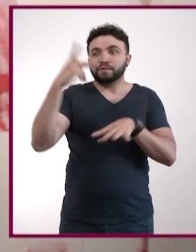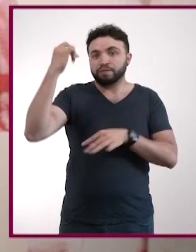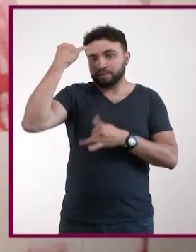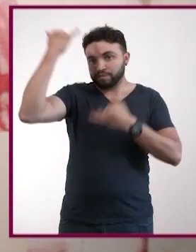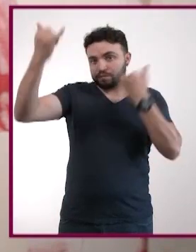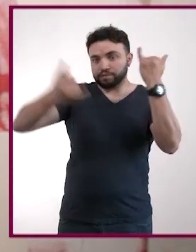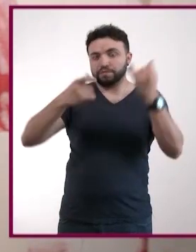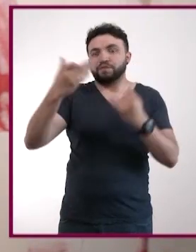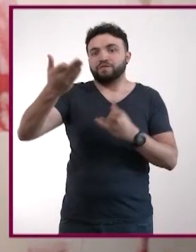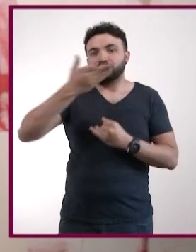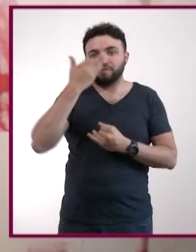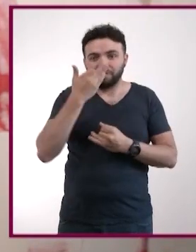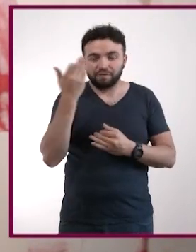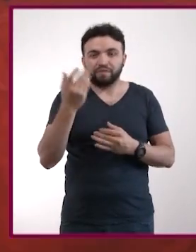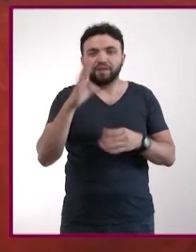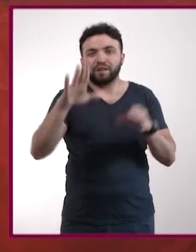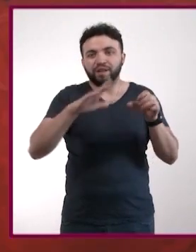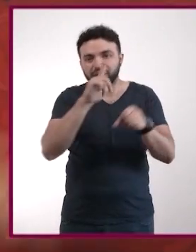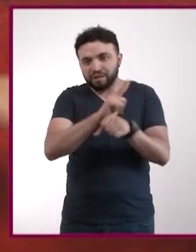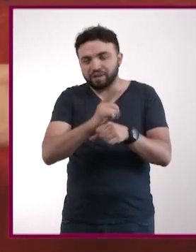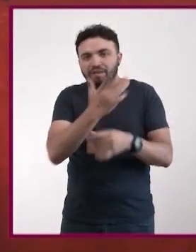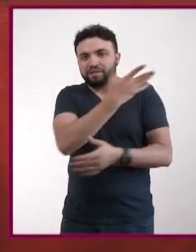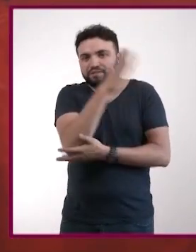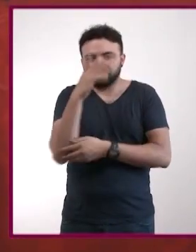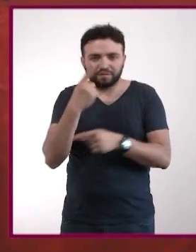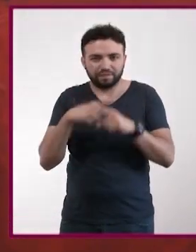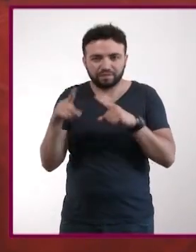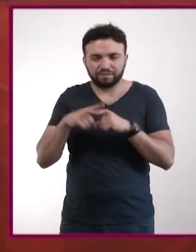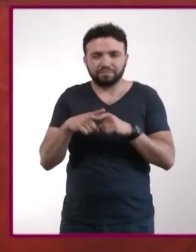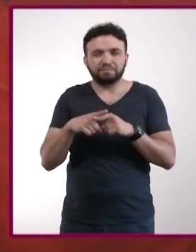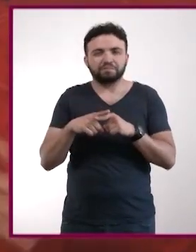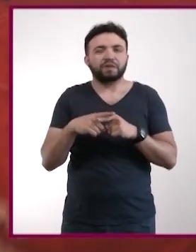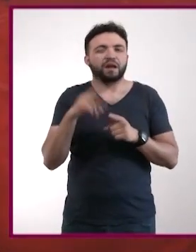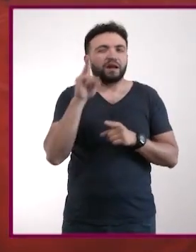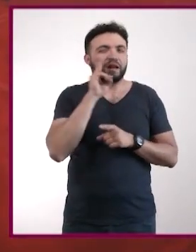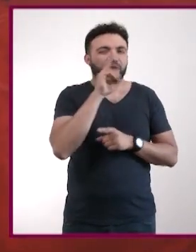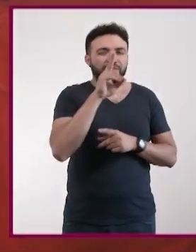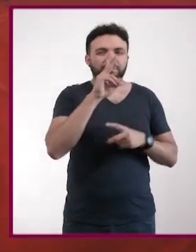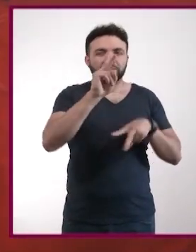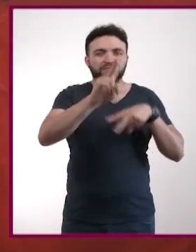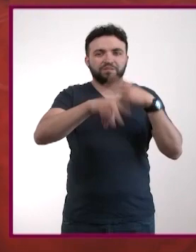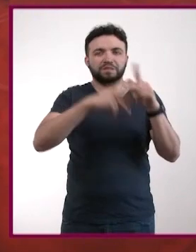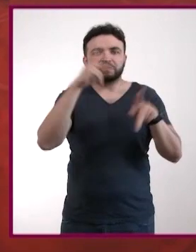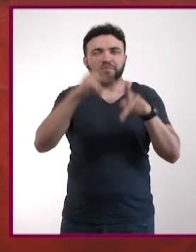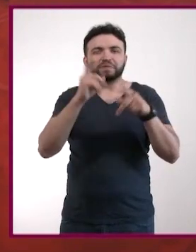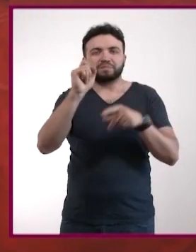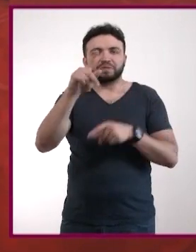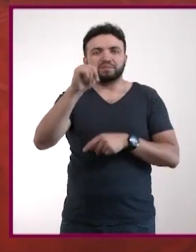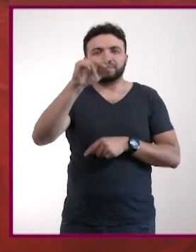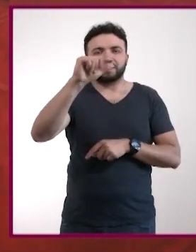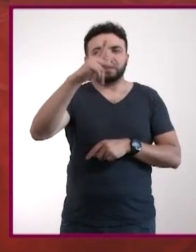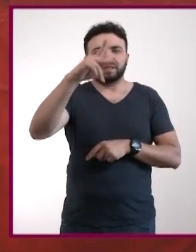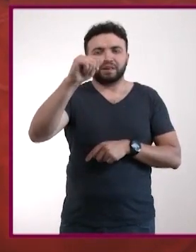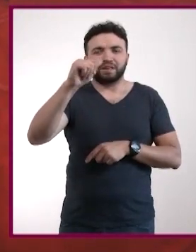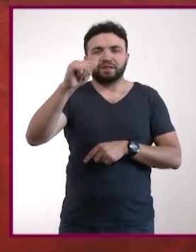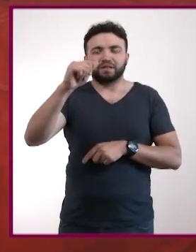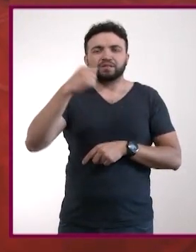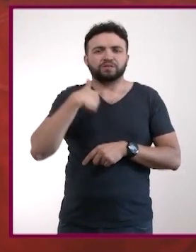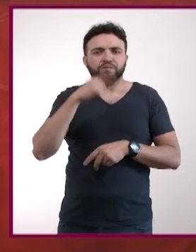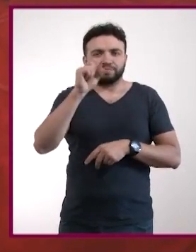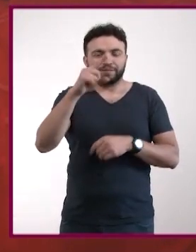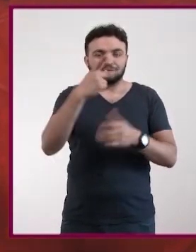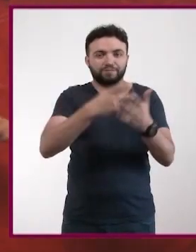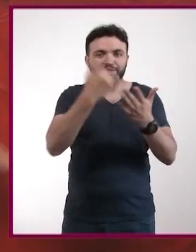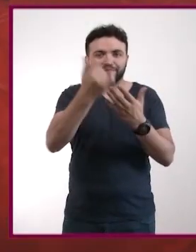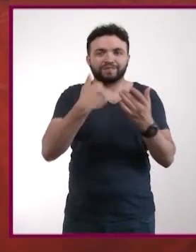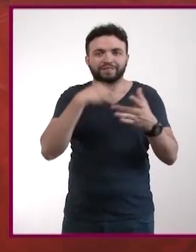estos particulares ecosistemas. Les propongo que nos vayamos a platicar con Taca Fernández para que nos cuente sobre este proyecto que les estamos